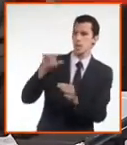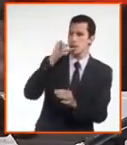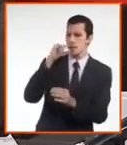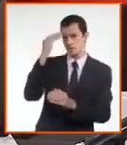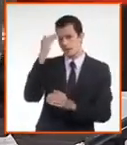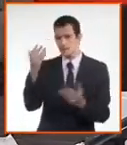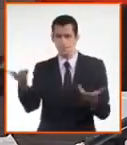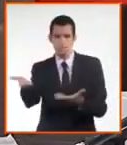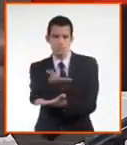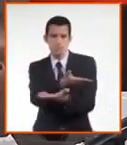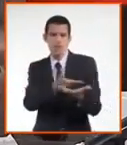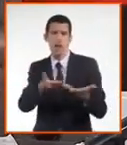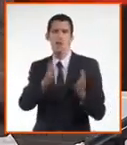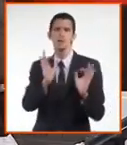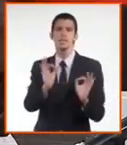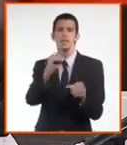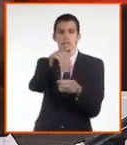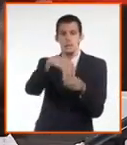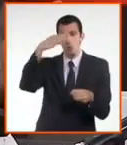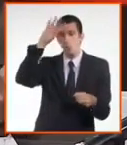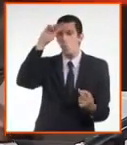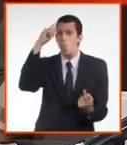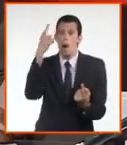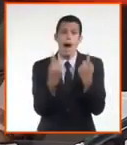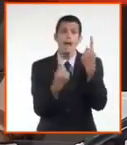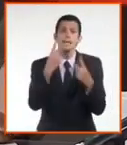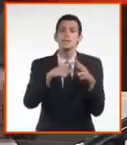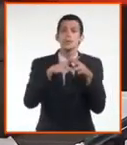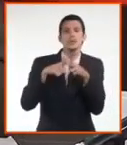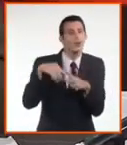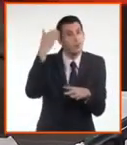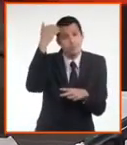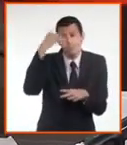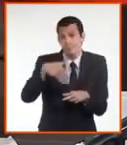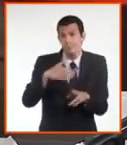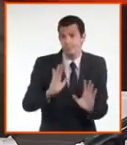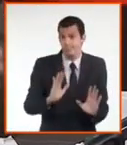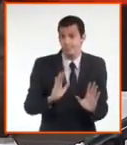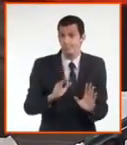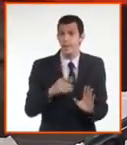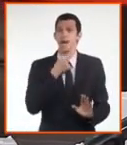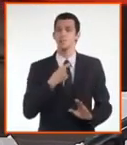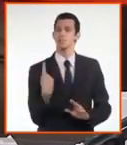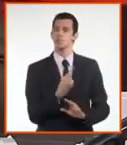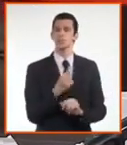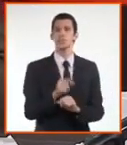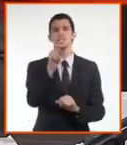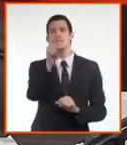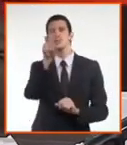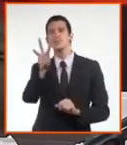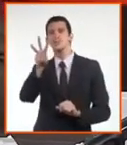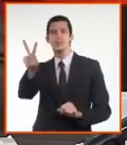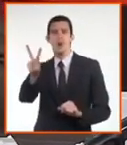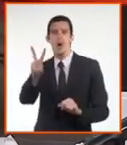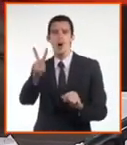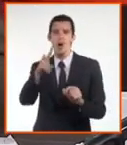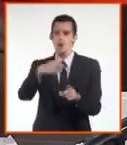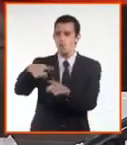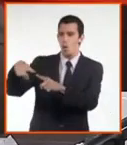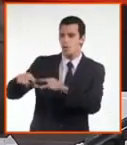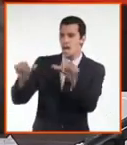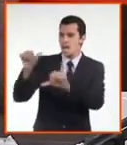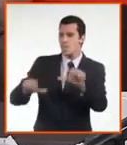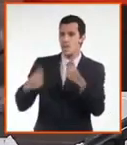tiempo hemos tenido que hacer cambios en 132 materias primas que hace alrededor de tres años venimos analizando